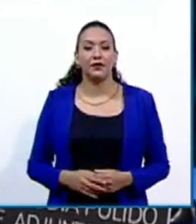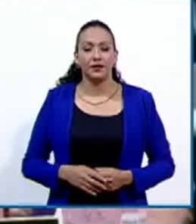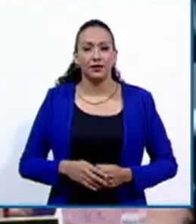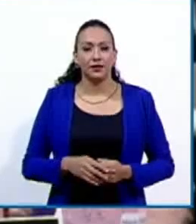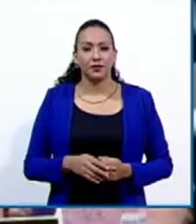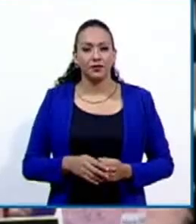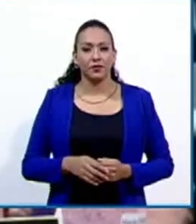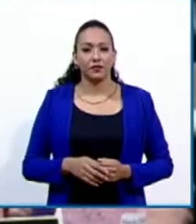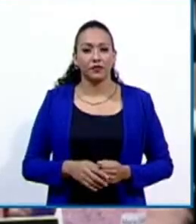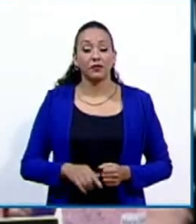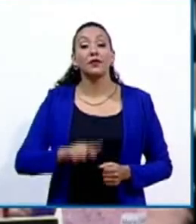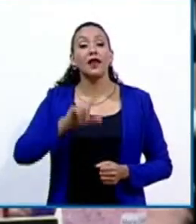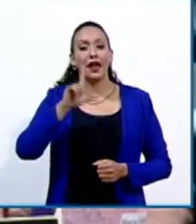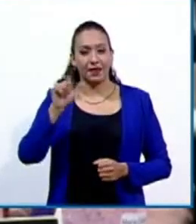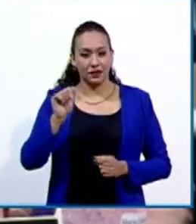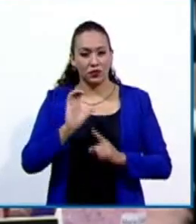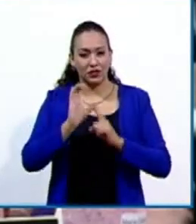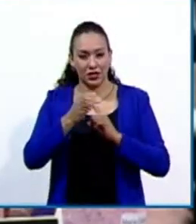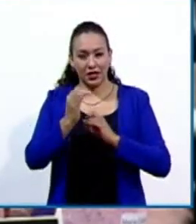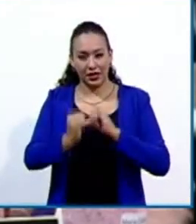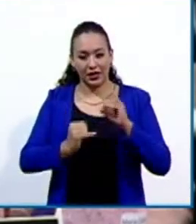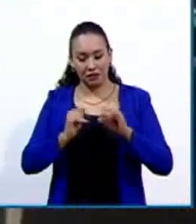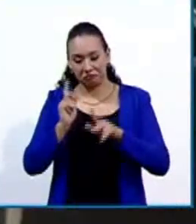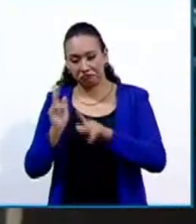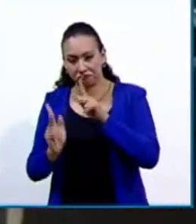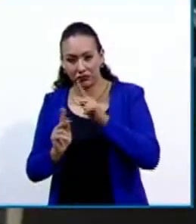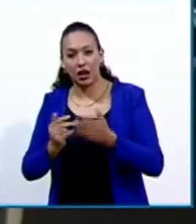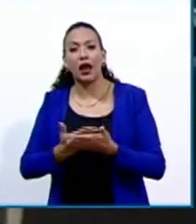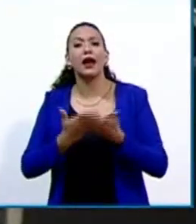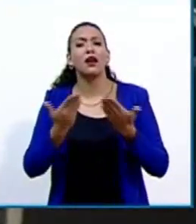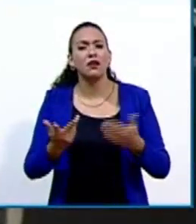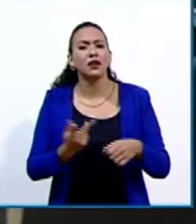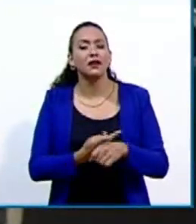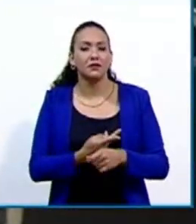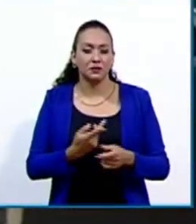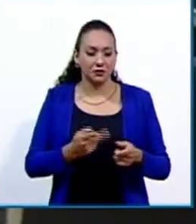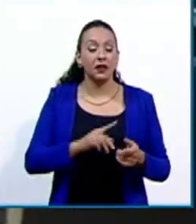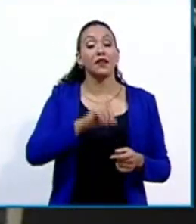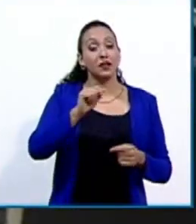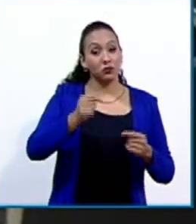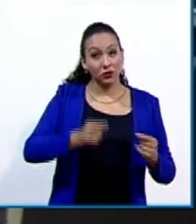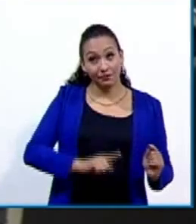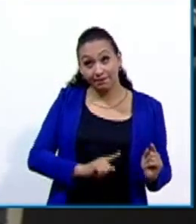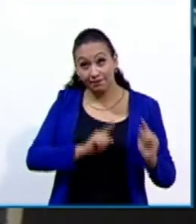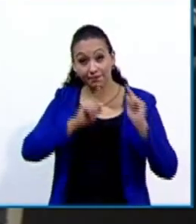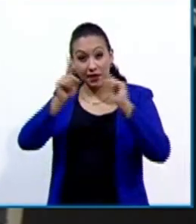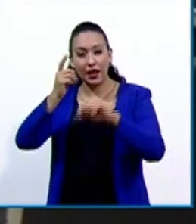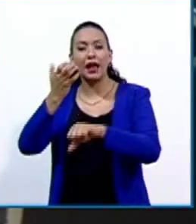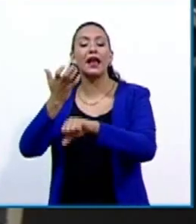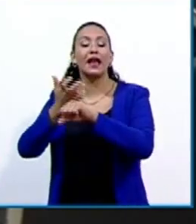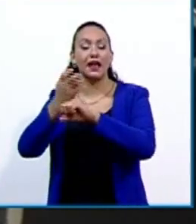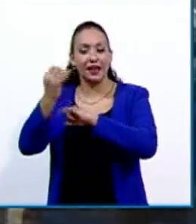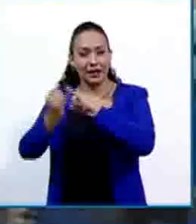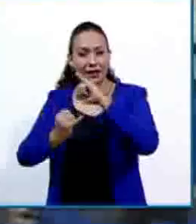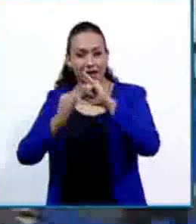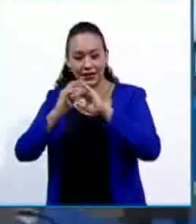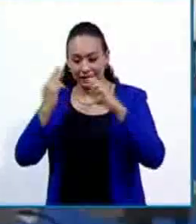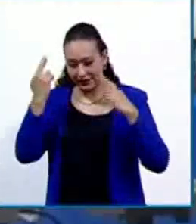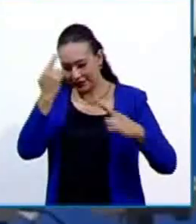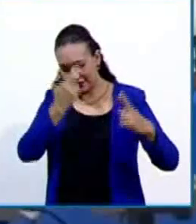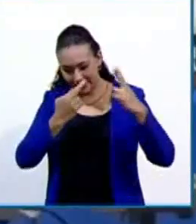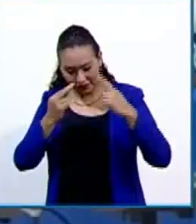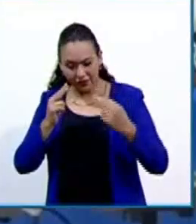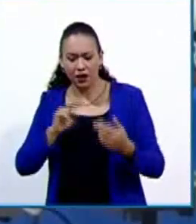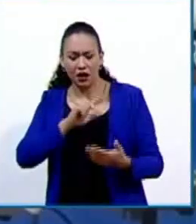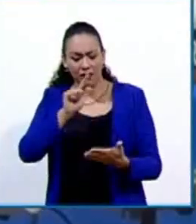la Comisión Interamericana, el siguiente paso es que el asunto llegue a la Corte Interamericana con el fin de que se emita un fallo en el que